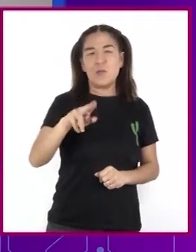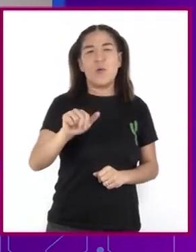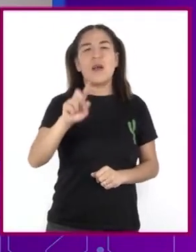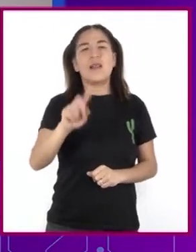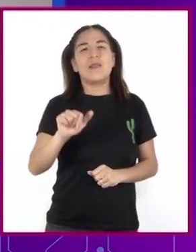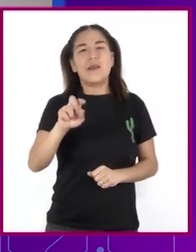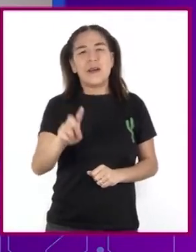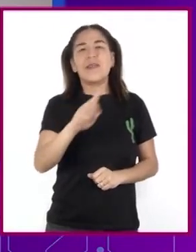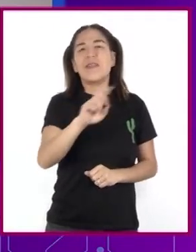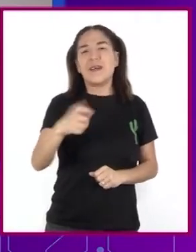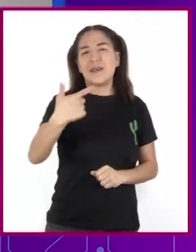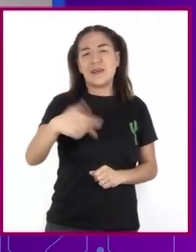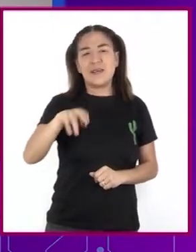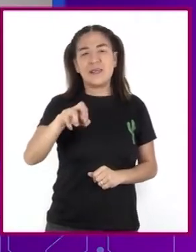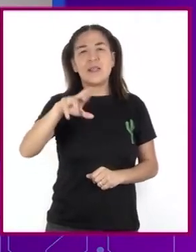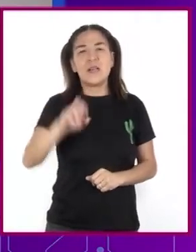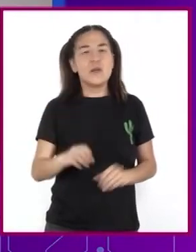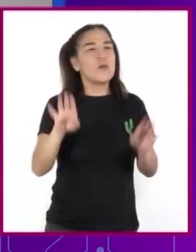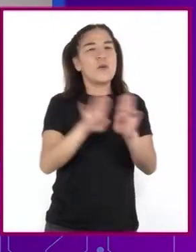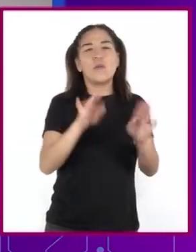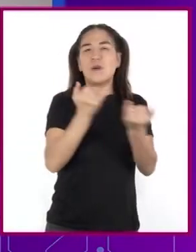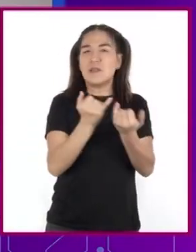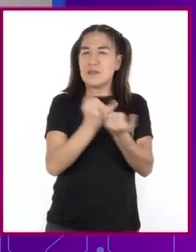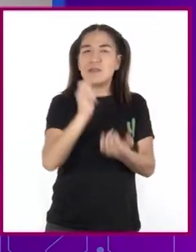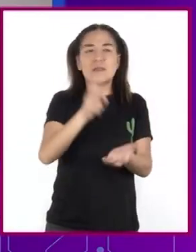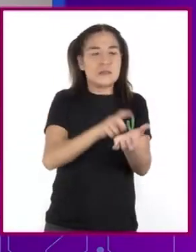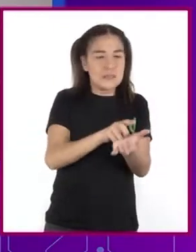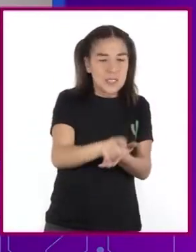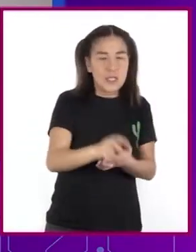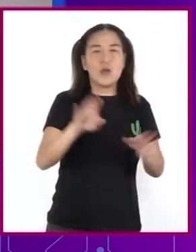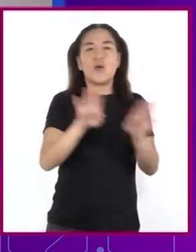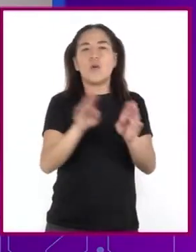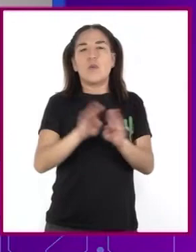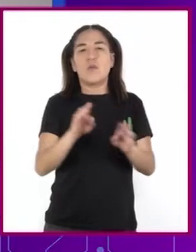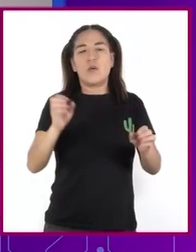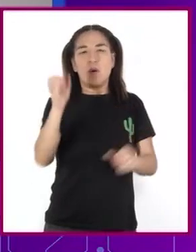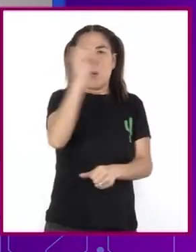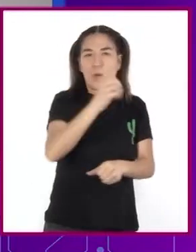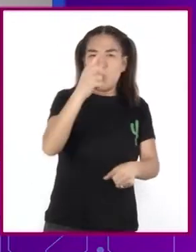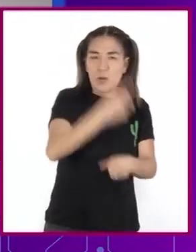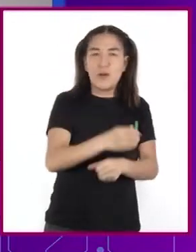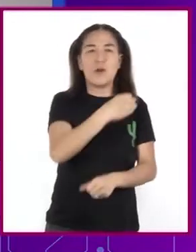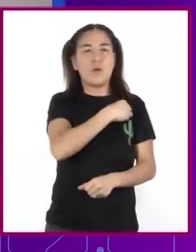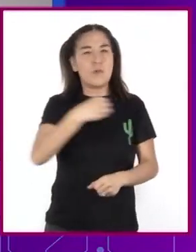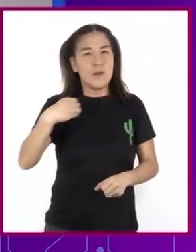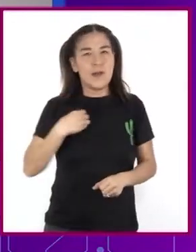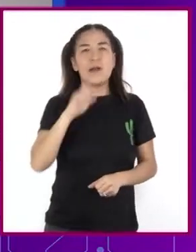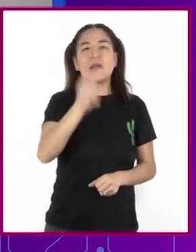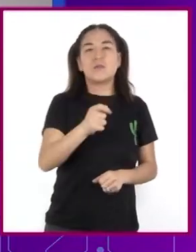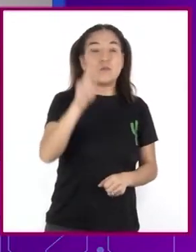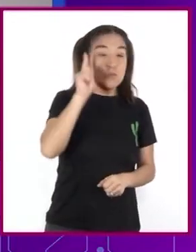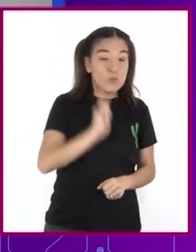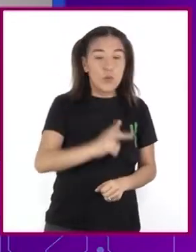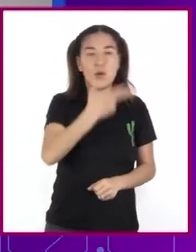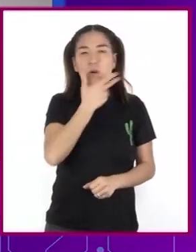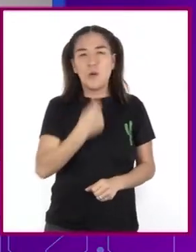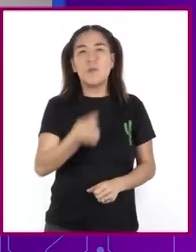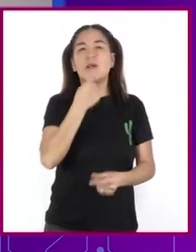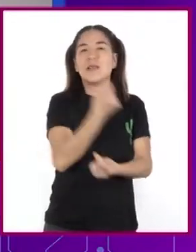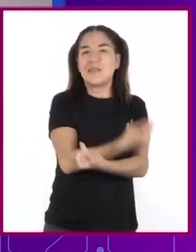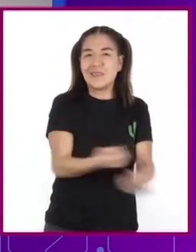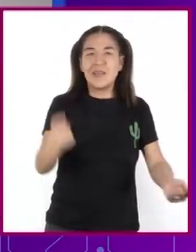de derechos, oportunidades y responsabilidades para mujeres, hombres, niñas y